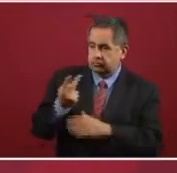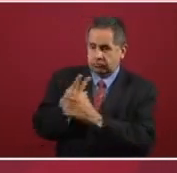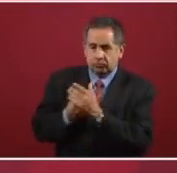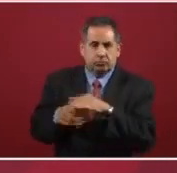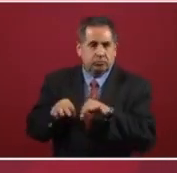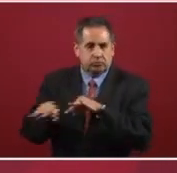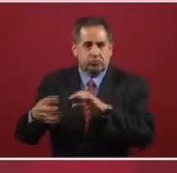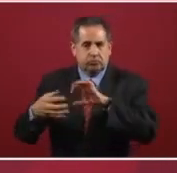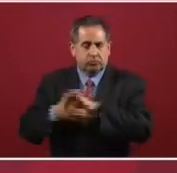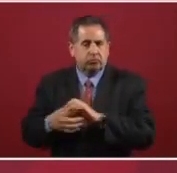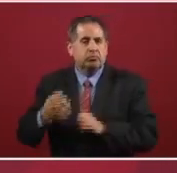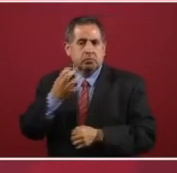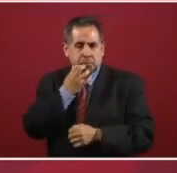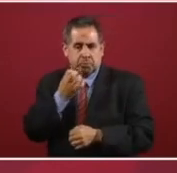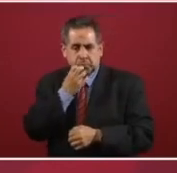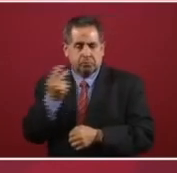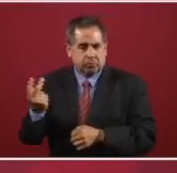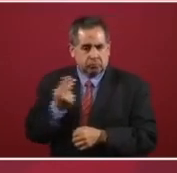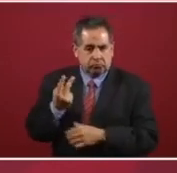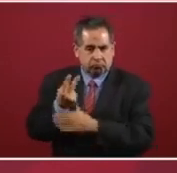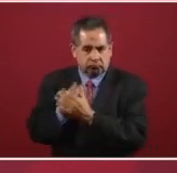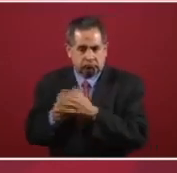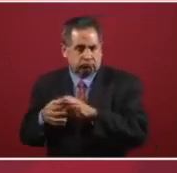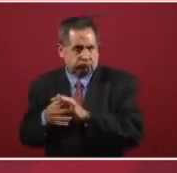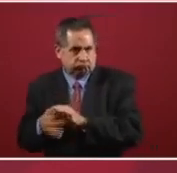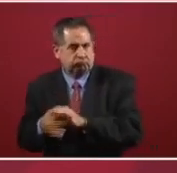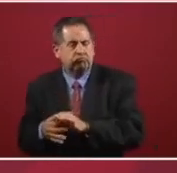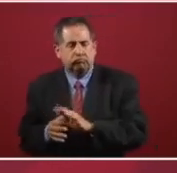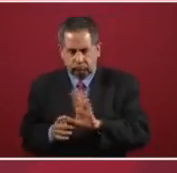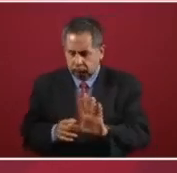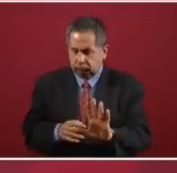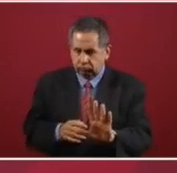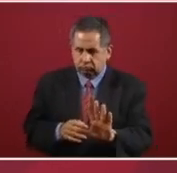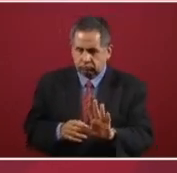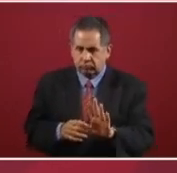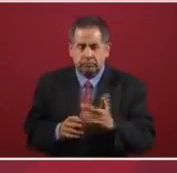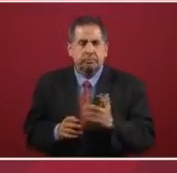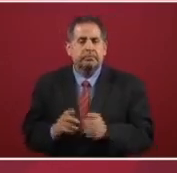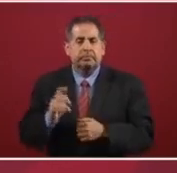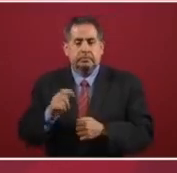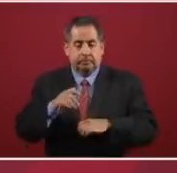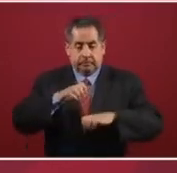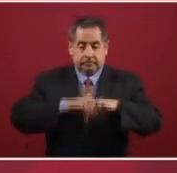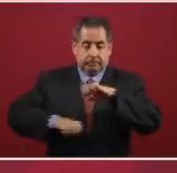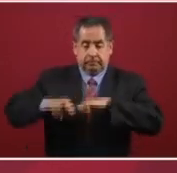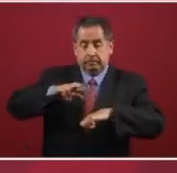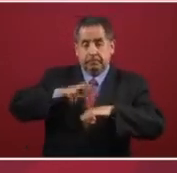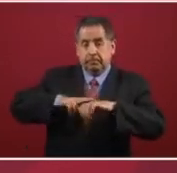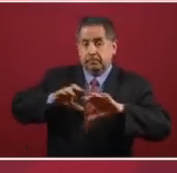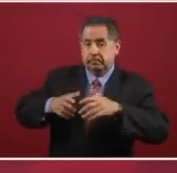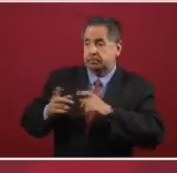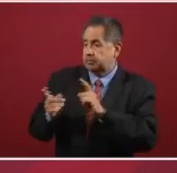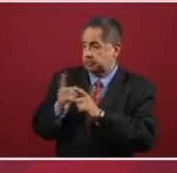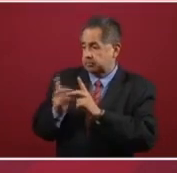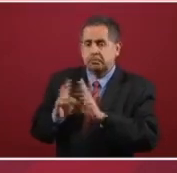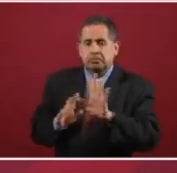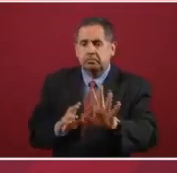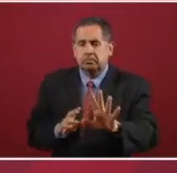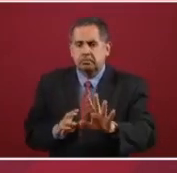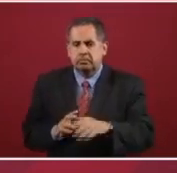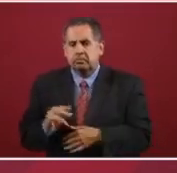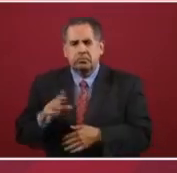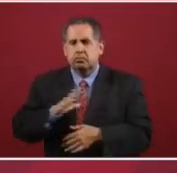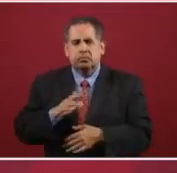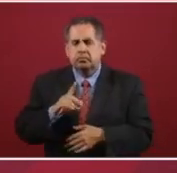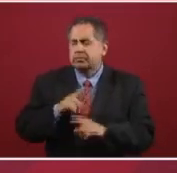conjunto de cooperación. Hablé de la embajada, pero no tiene nada